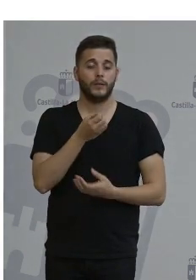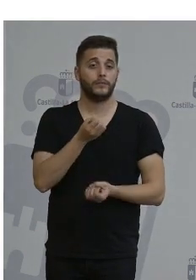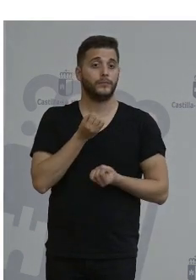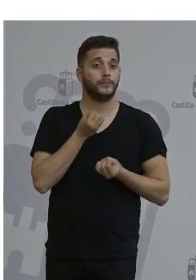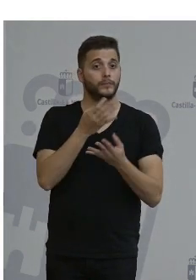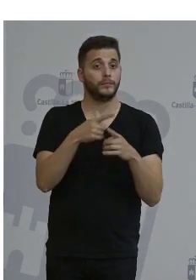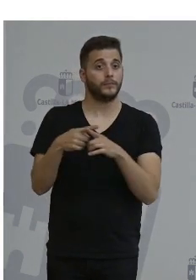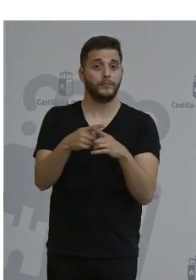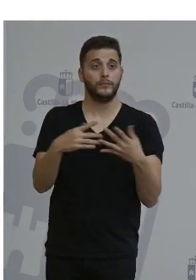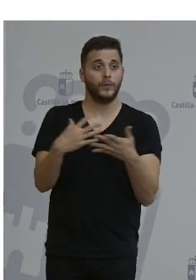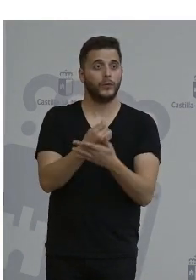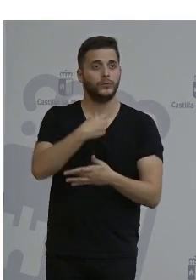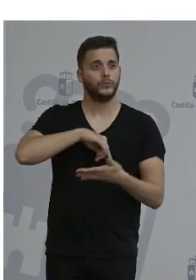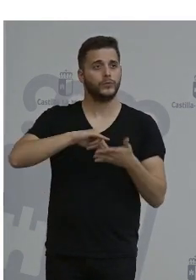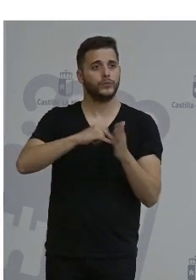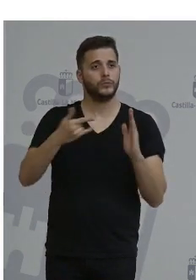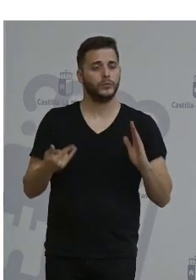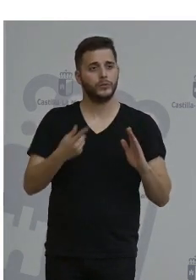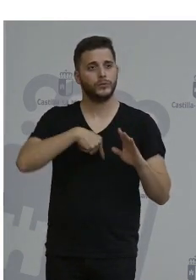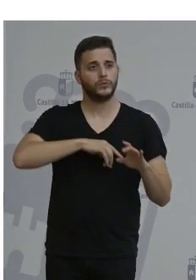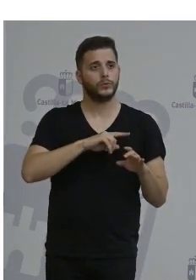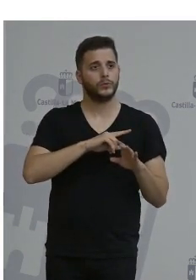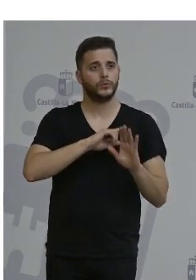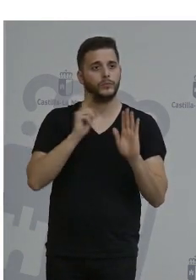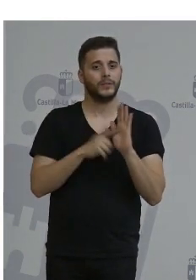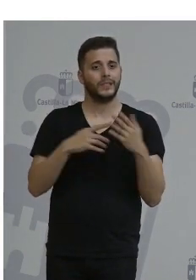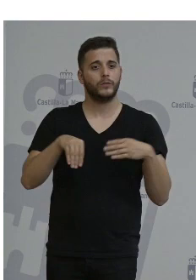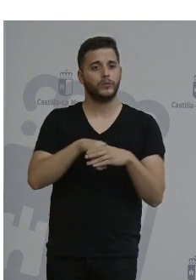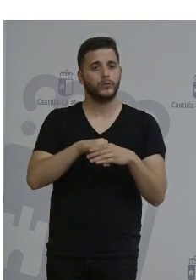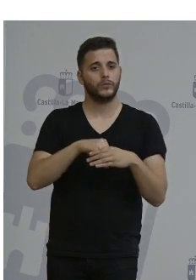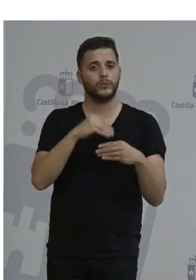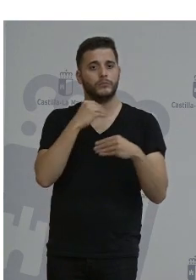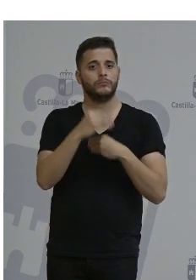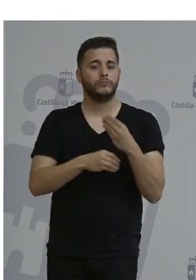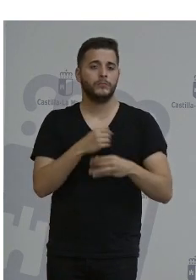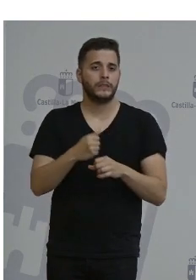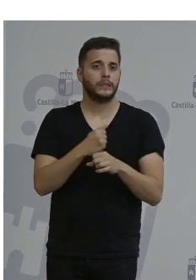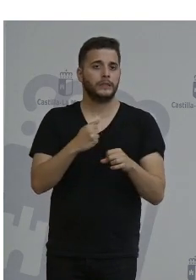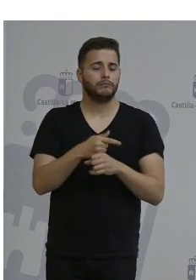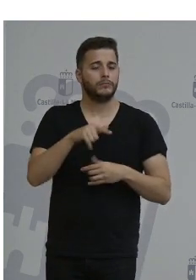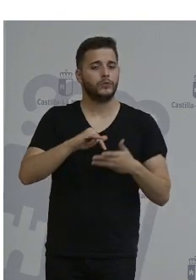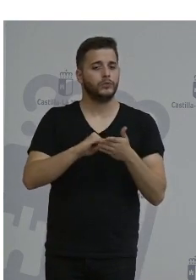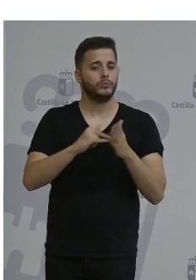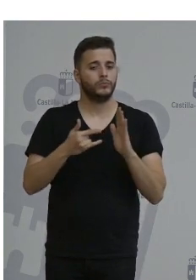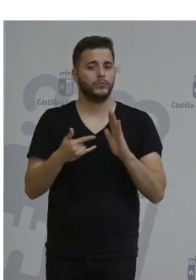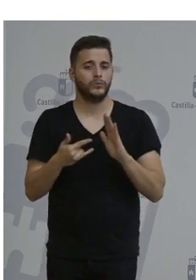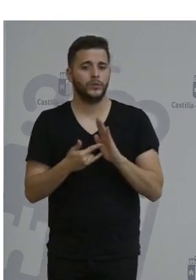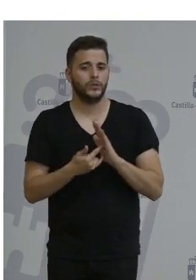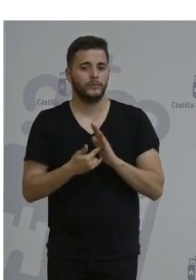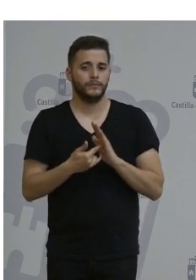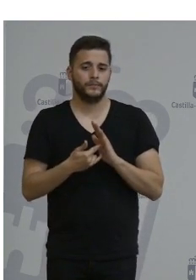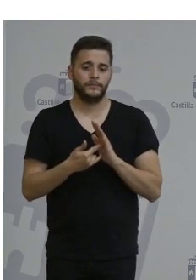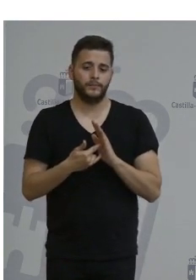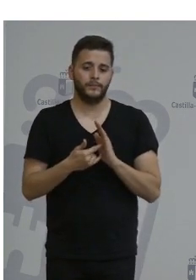vosotros un proyecto en el que estamos trabajando desde plena inclusión. Es un proyecto en el que estamos trabajando para